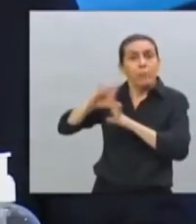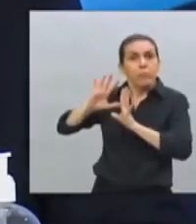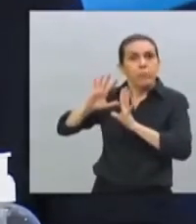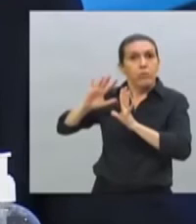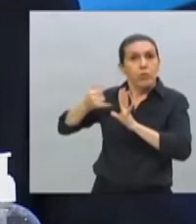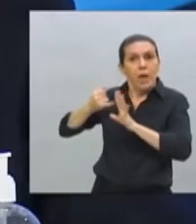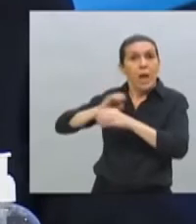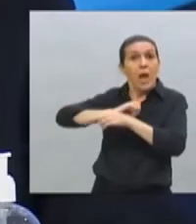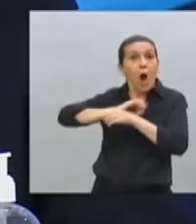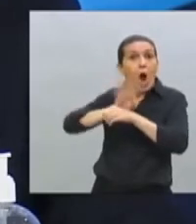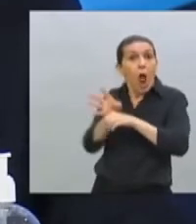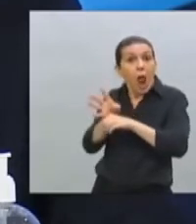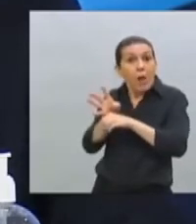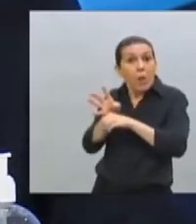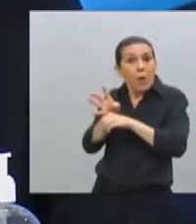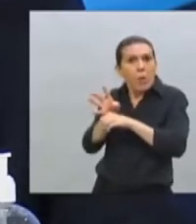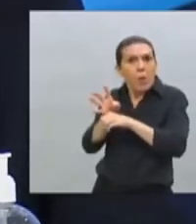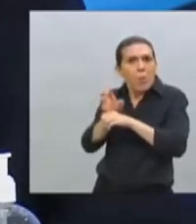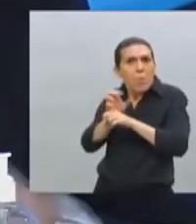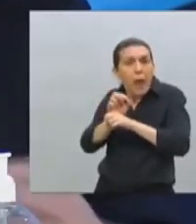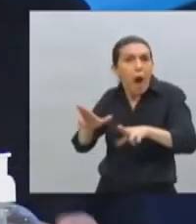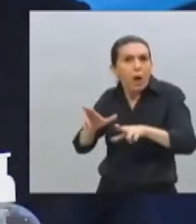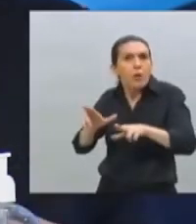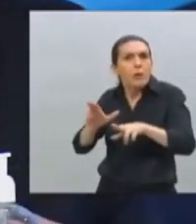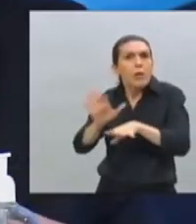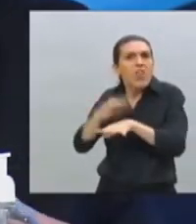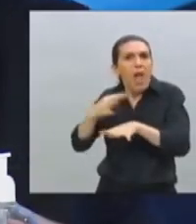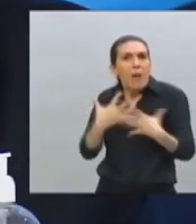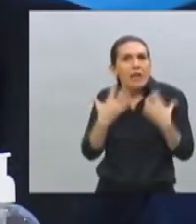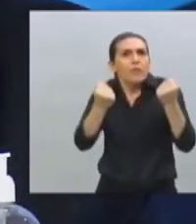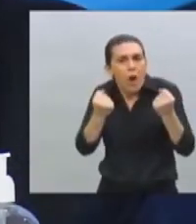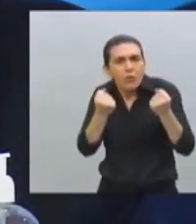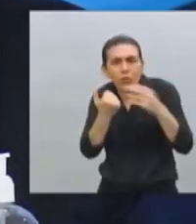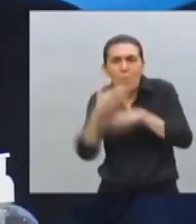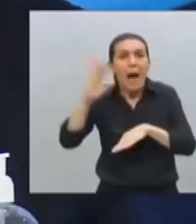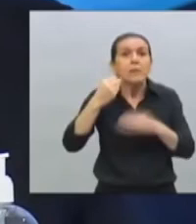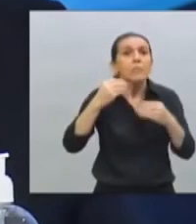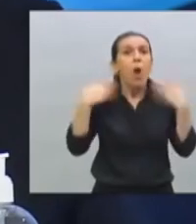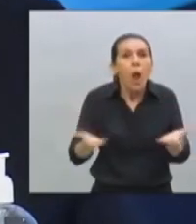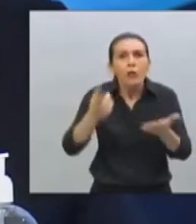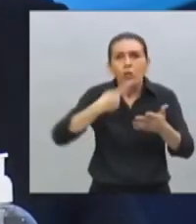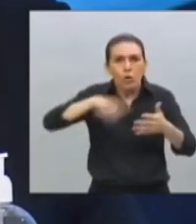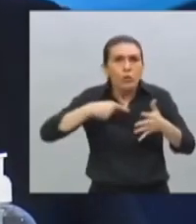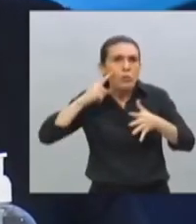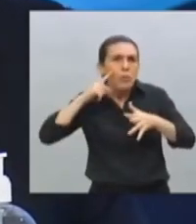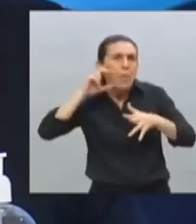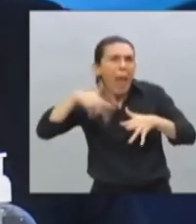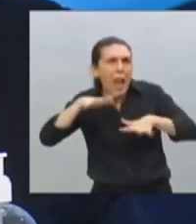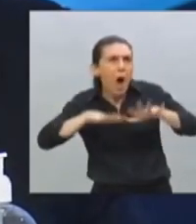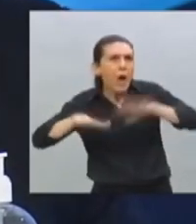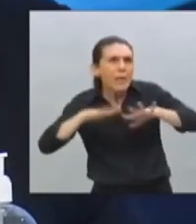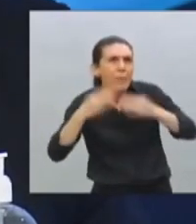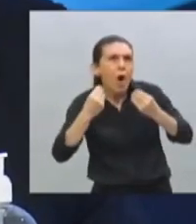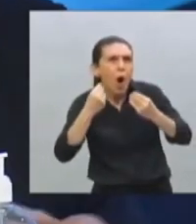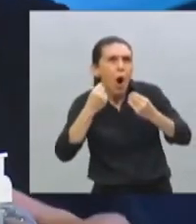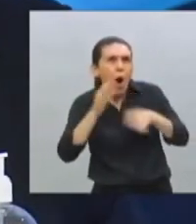distintos puntos, en México, uh-huh. en Venezuela. Hemos hablado un poco de Brasil, de la situación de Estados Unidos. Uh-huh. Un poco también lo